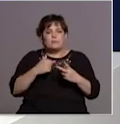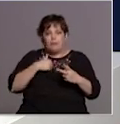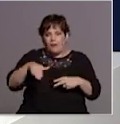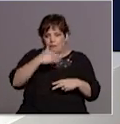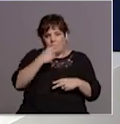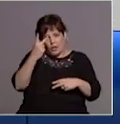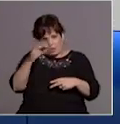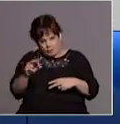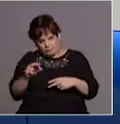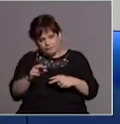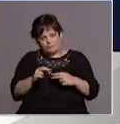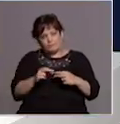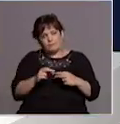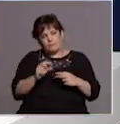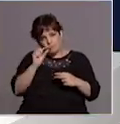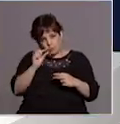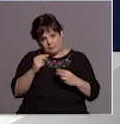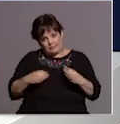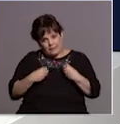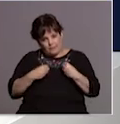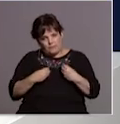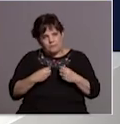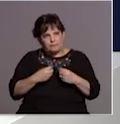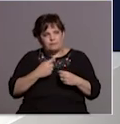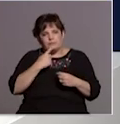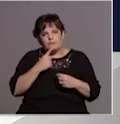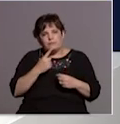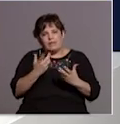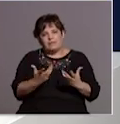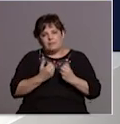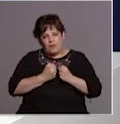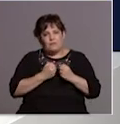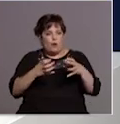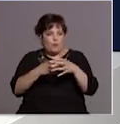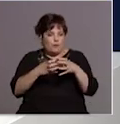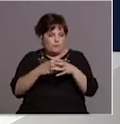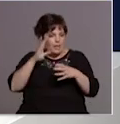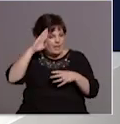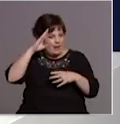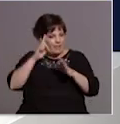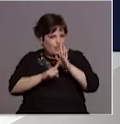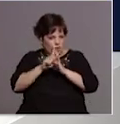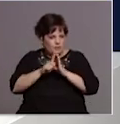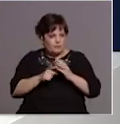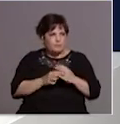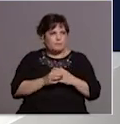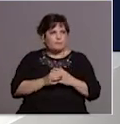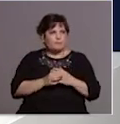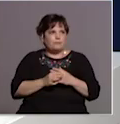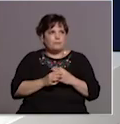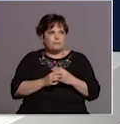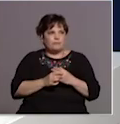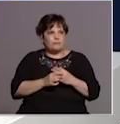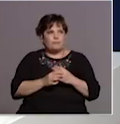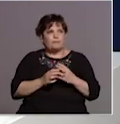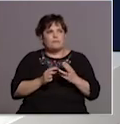ella por mucho menos margen mucho menos margen y porque hay incidieron como digo los votos de esa minoría les básicamente de los representantes